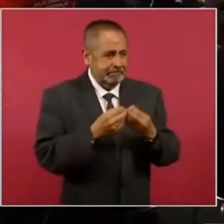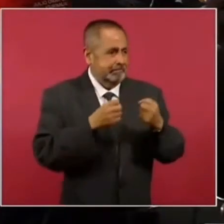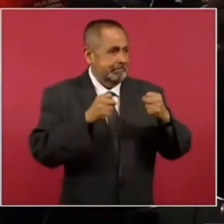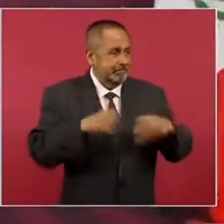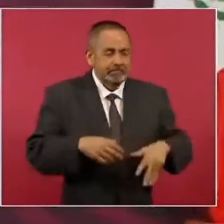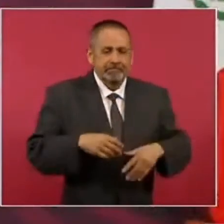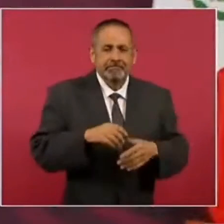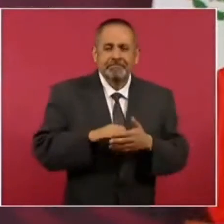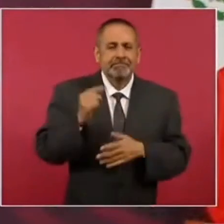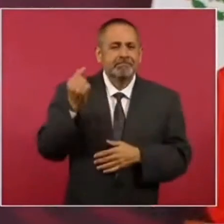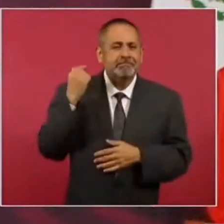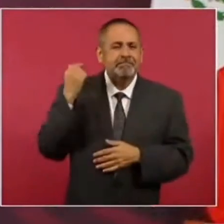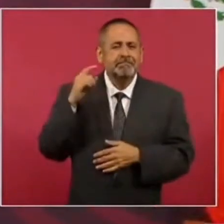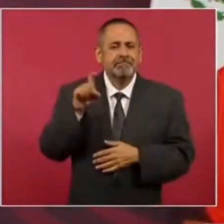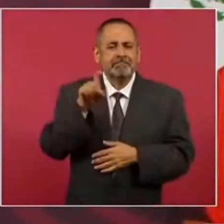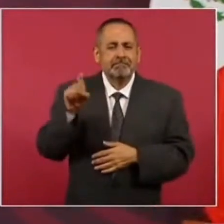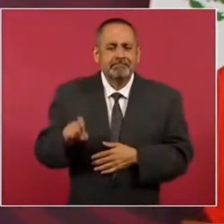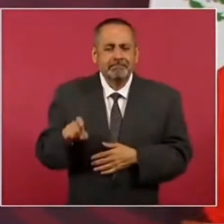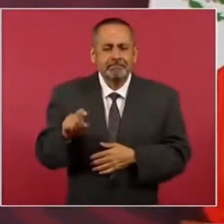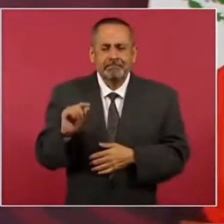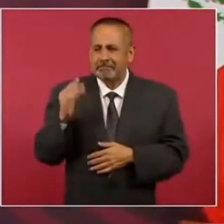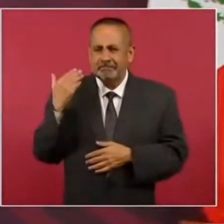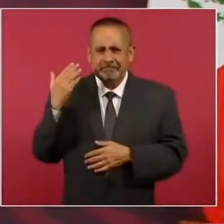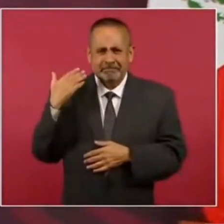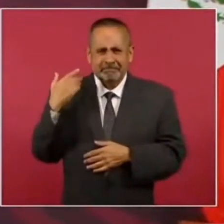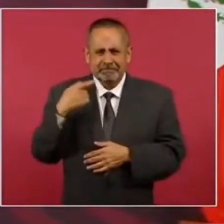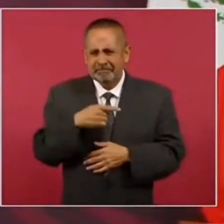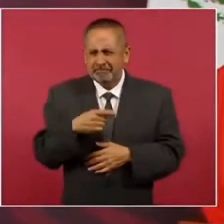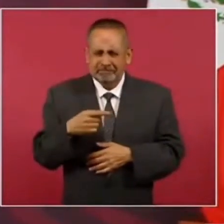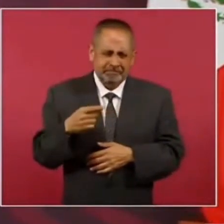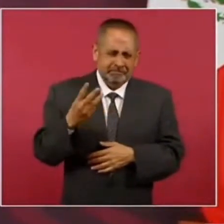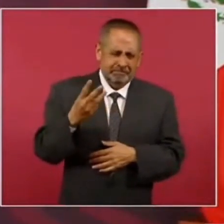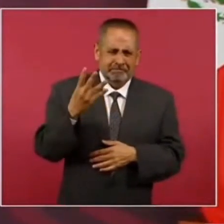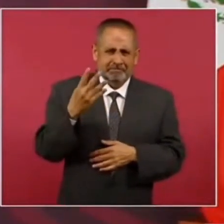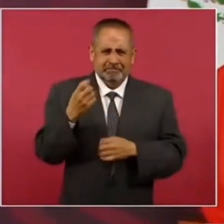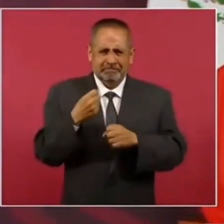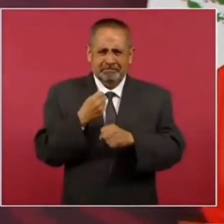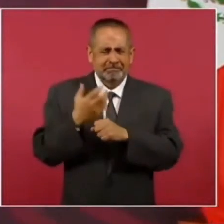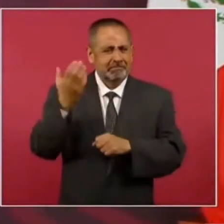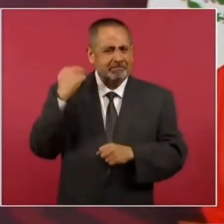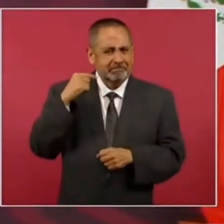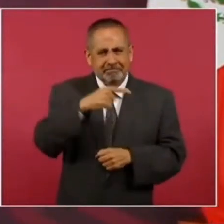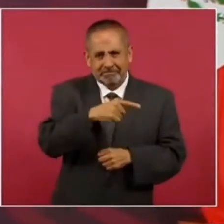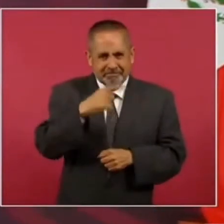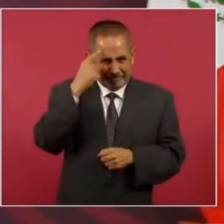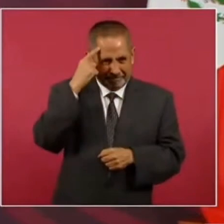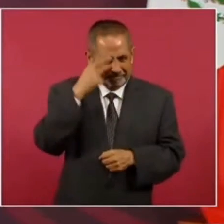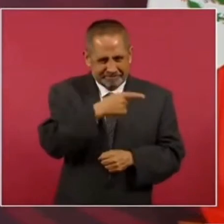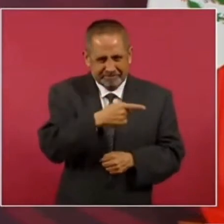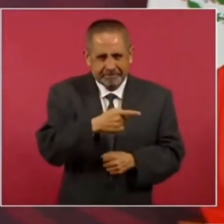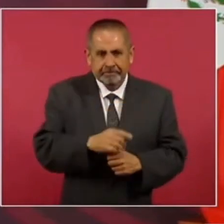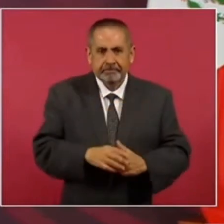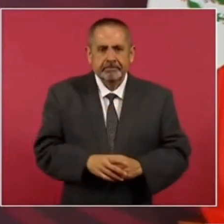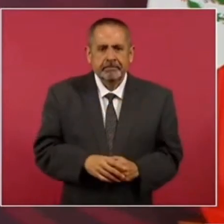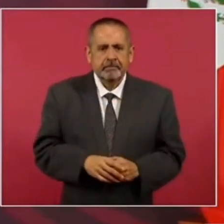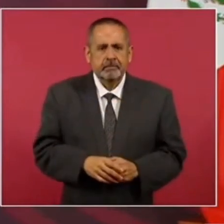Texas hace relativamente poco, 3, 4 años, estaban